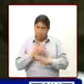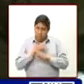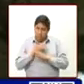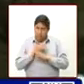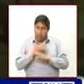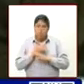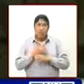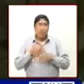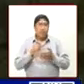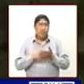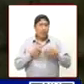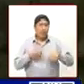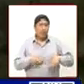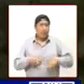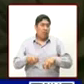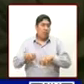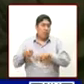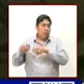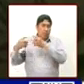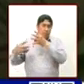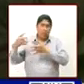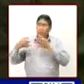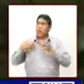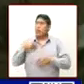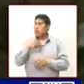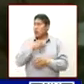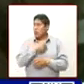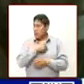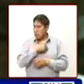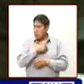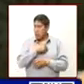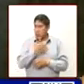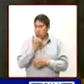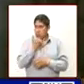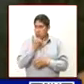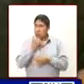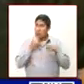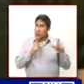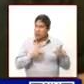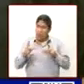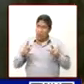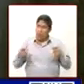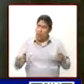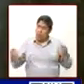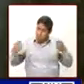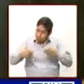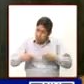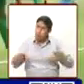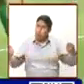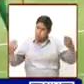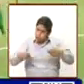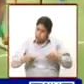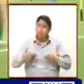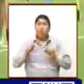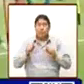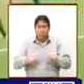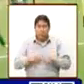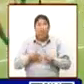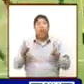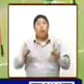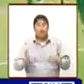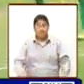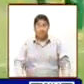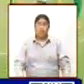impidiendo estar presente en el torneo. Hemos estado dispuestos inclusive a hacer aportes a título personal.